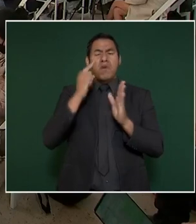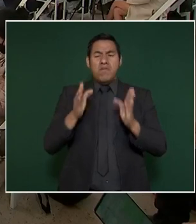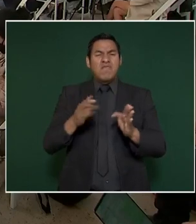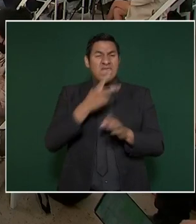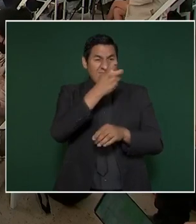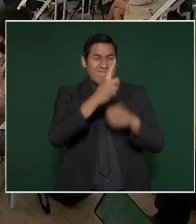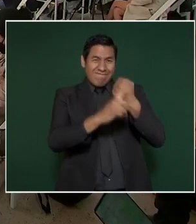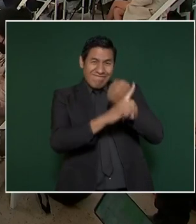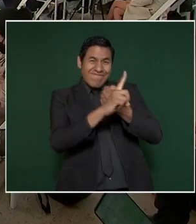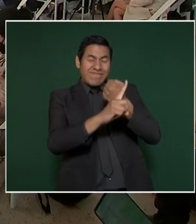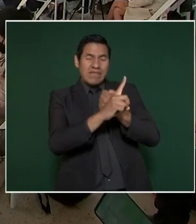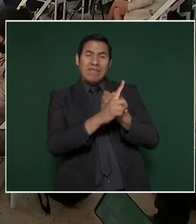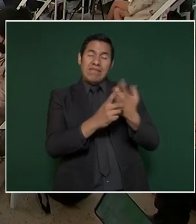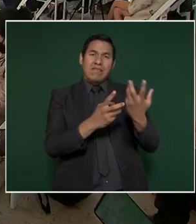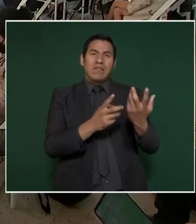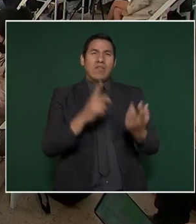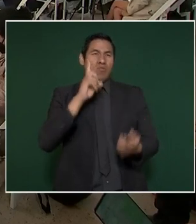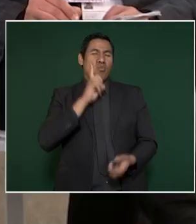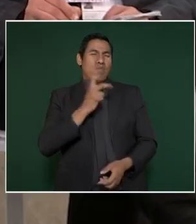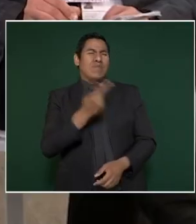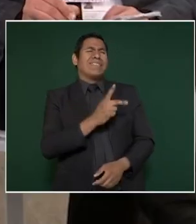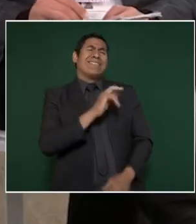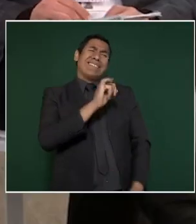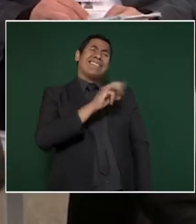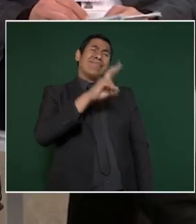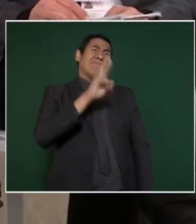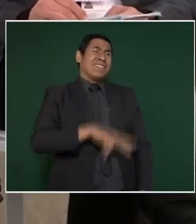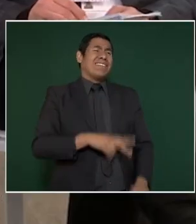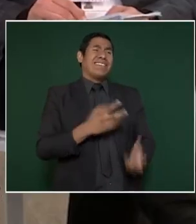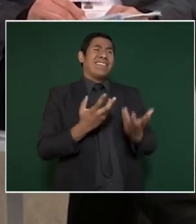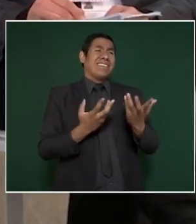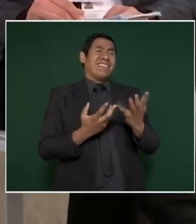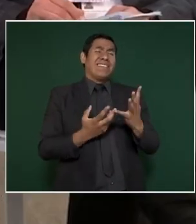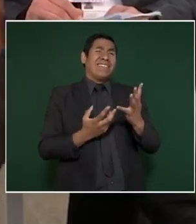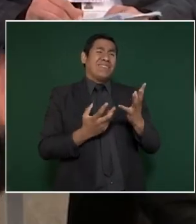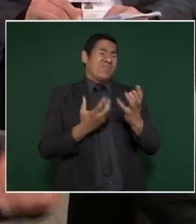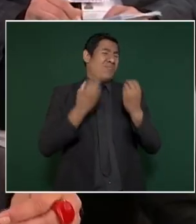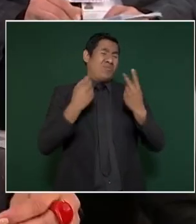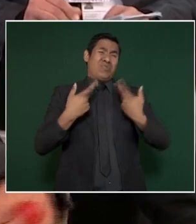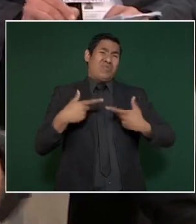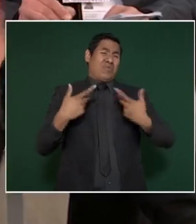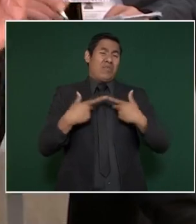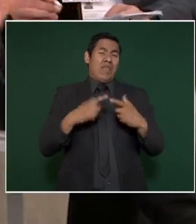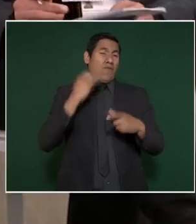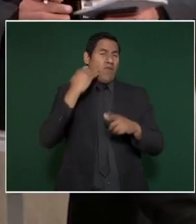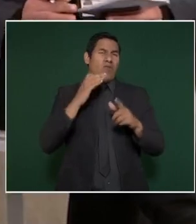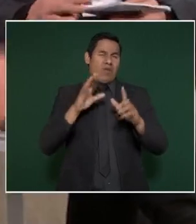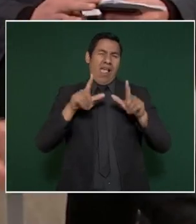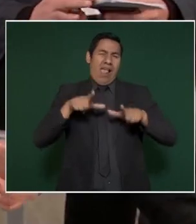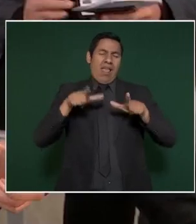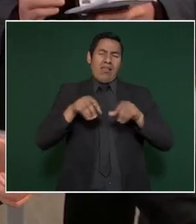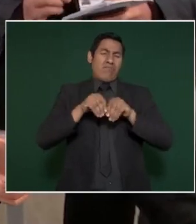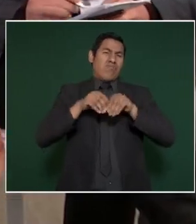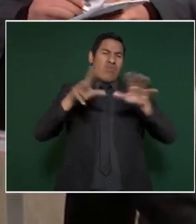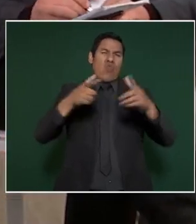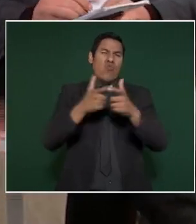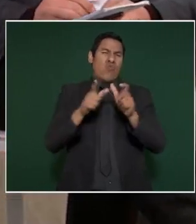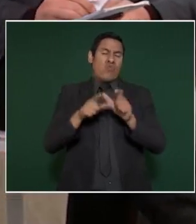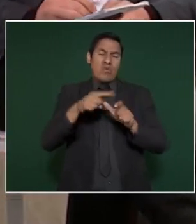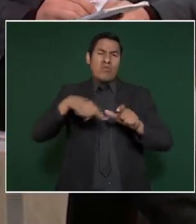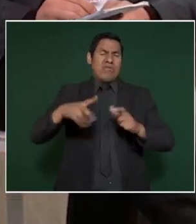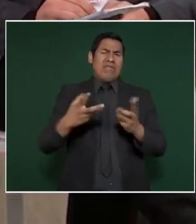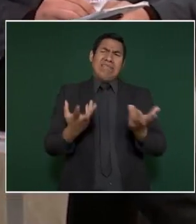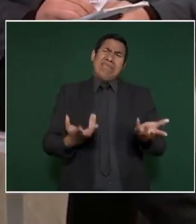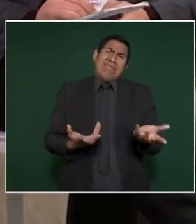remedio Sí porque la gente ya en serio hasta páginas en el internet en el Facebook hay este grupos de personas que